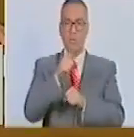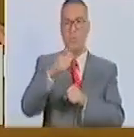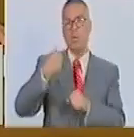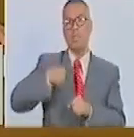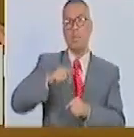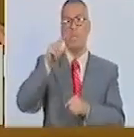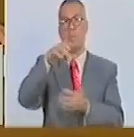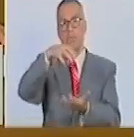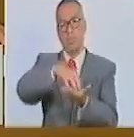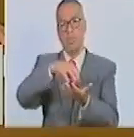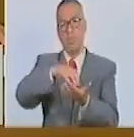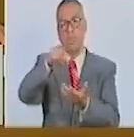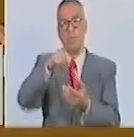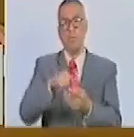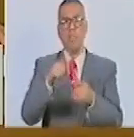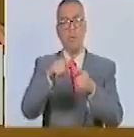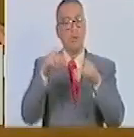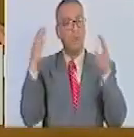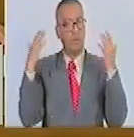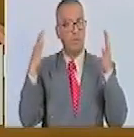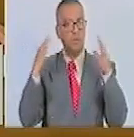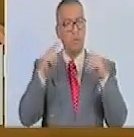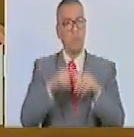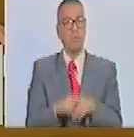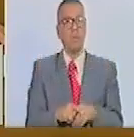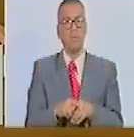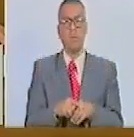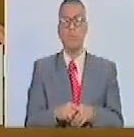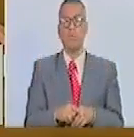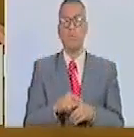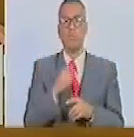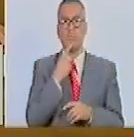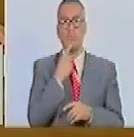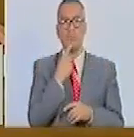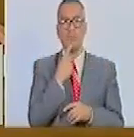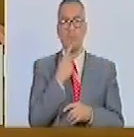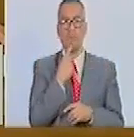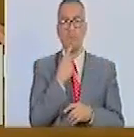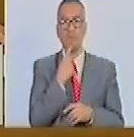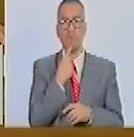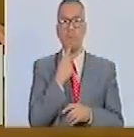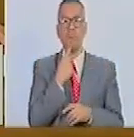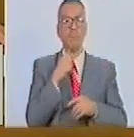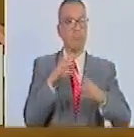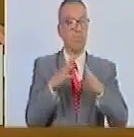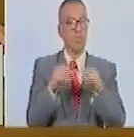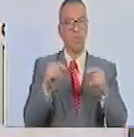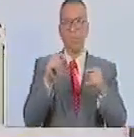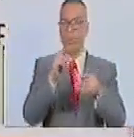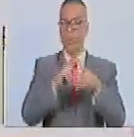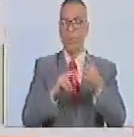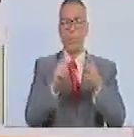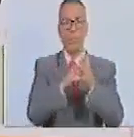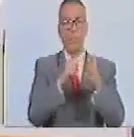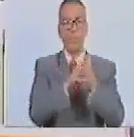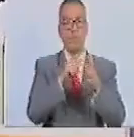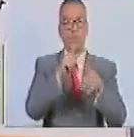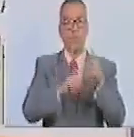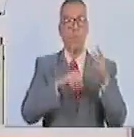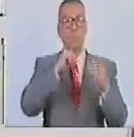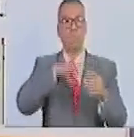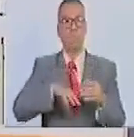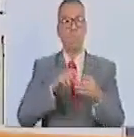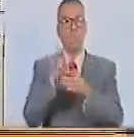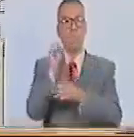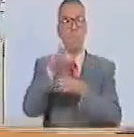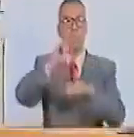Parlamento. Eso lo aplaudo, motivado a que batimos todos los récords en el histórico de la